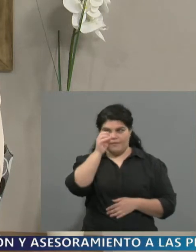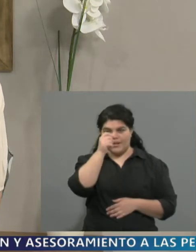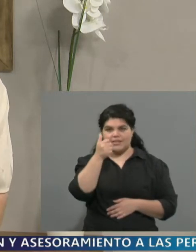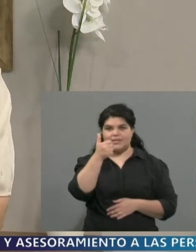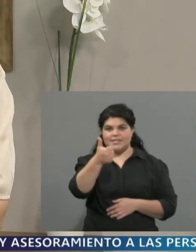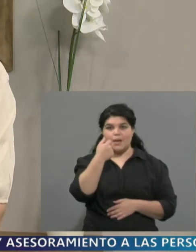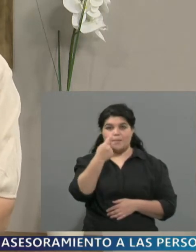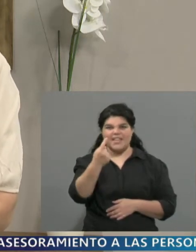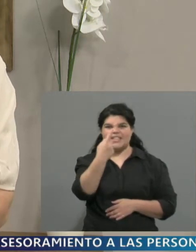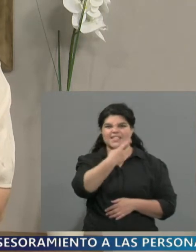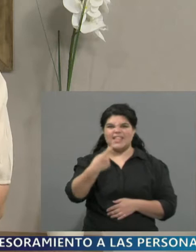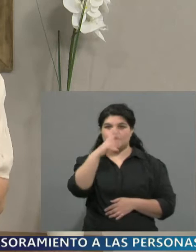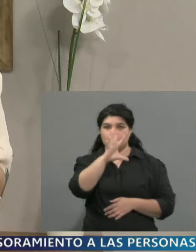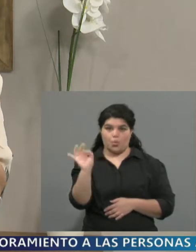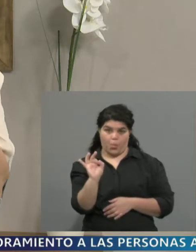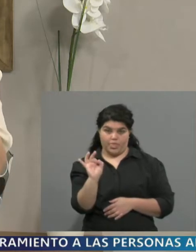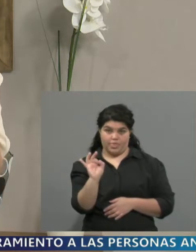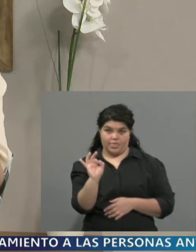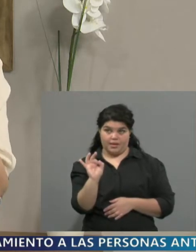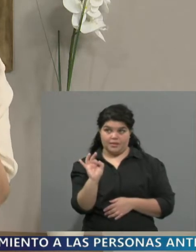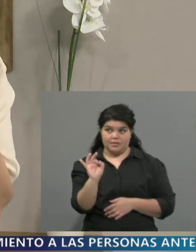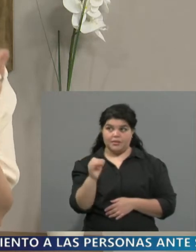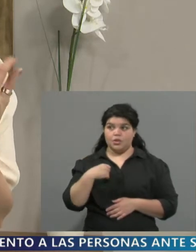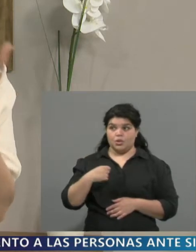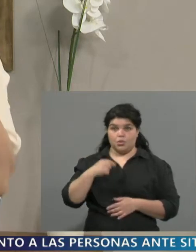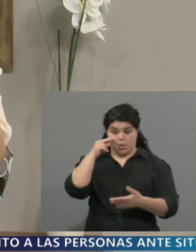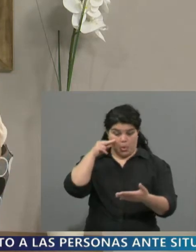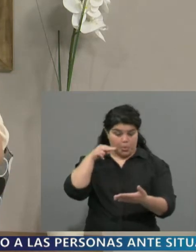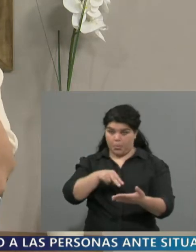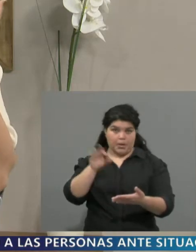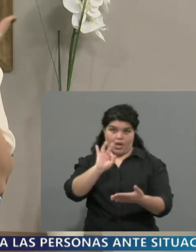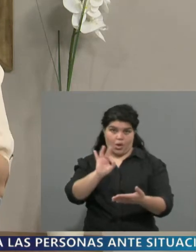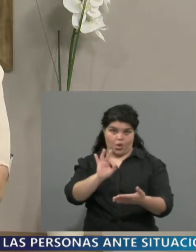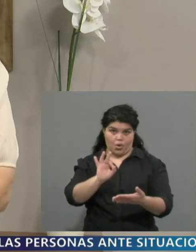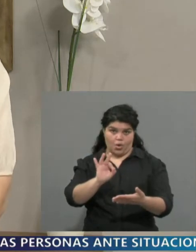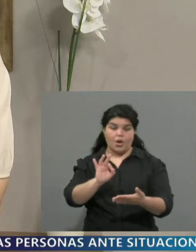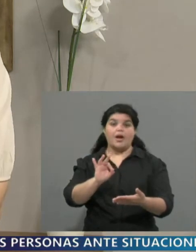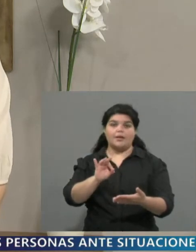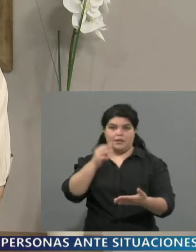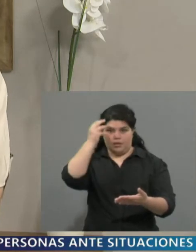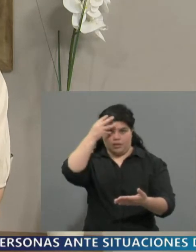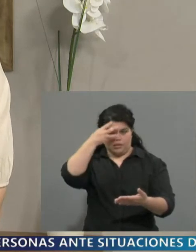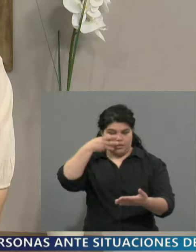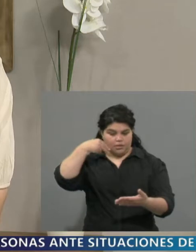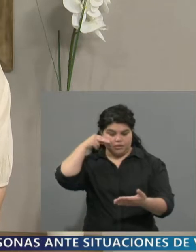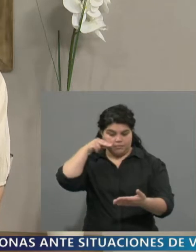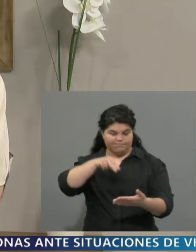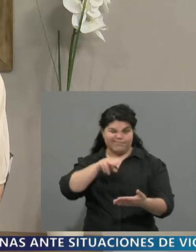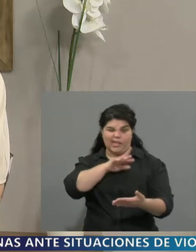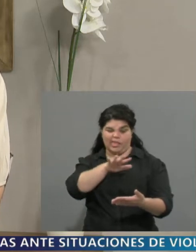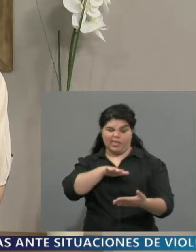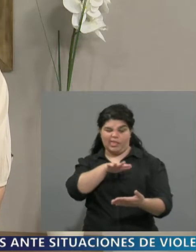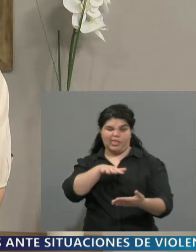fui yo que estaba mirando mal el número. Entre que veo poco y el jopete que tengo acá, ahí es como que me tapa. Te está tapando, bueno, te está tapando. Me está